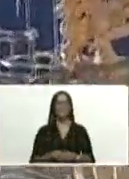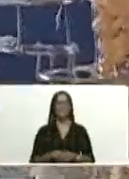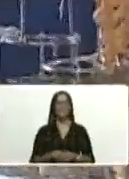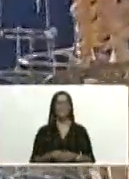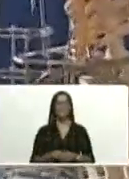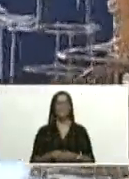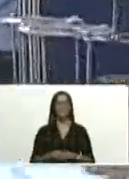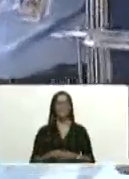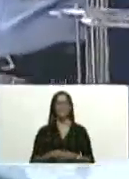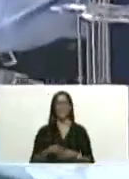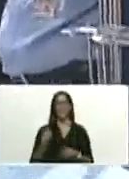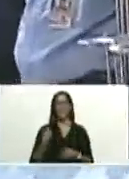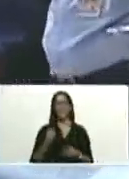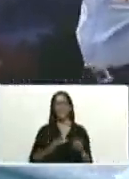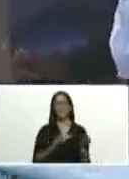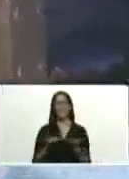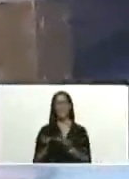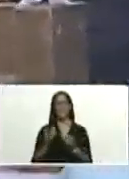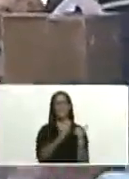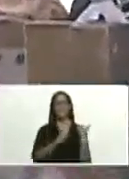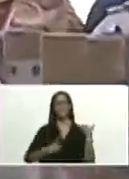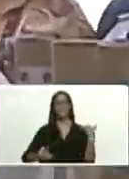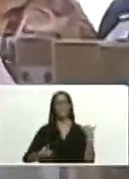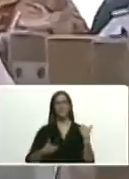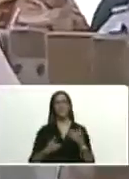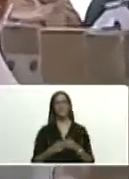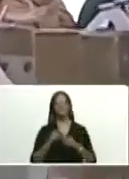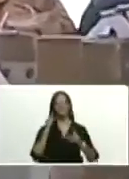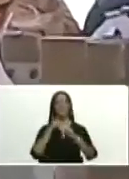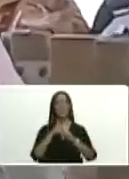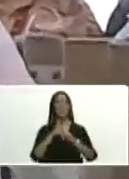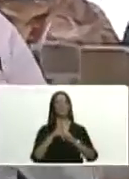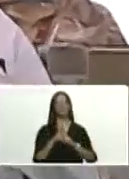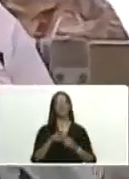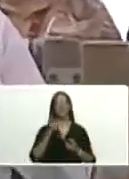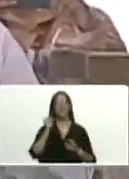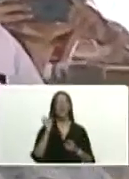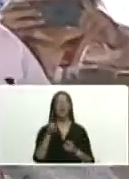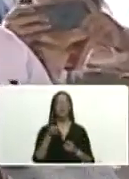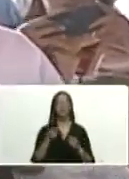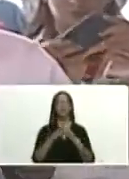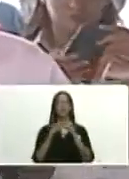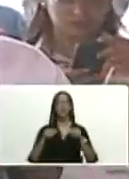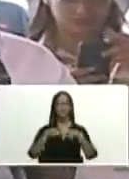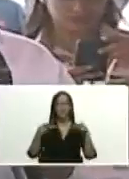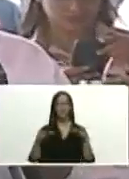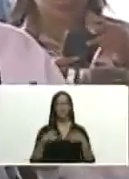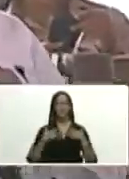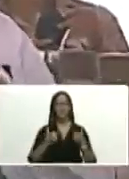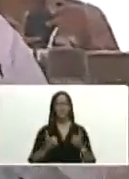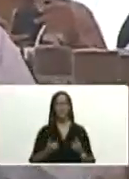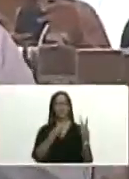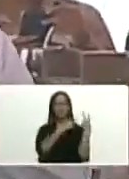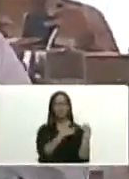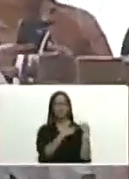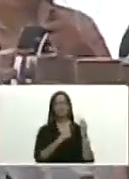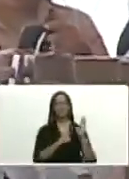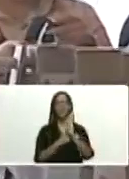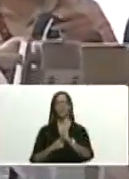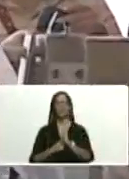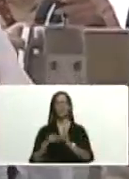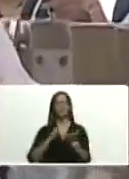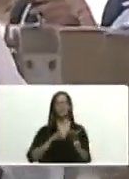primero darle la bienvenida al presidente desde guayana de todo el sector salud en lo que me compete representando al